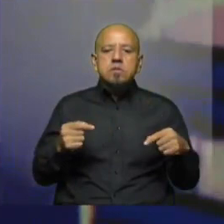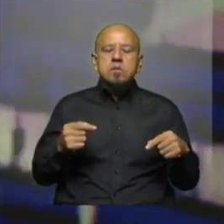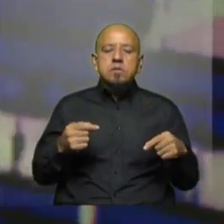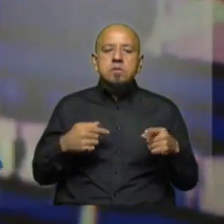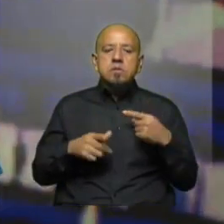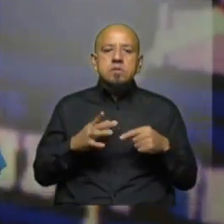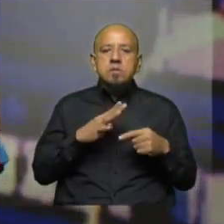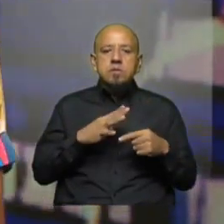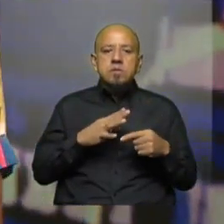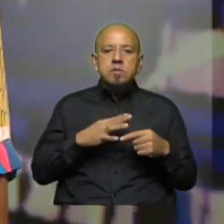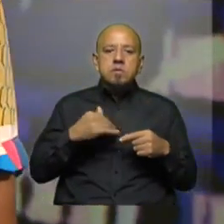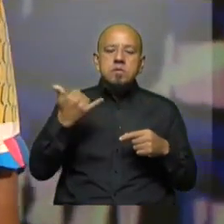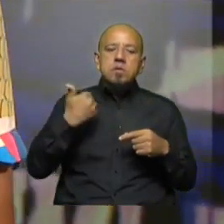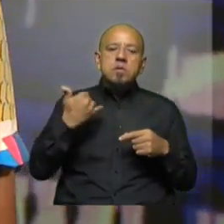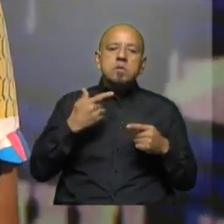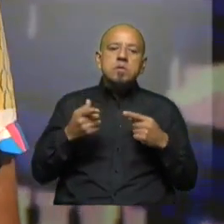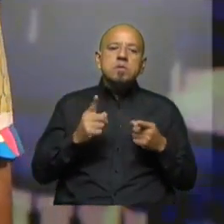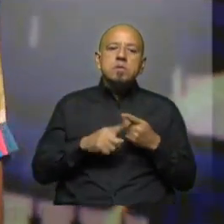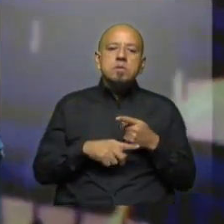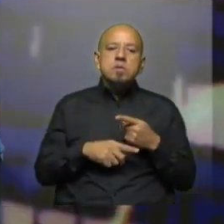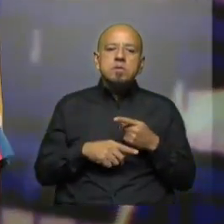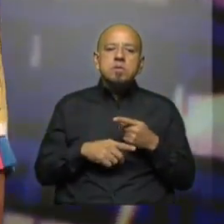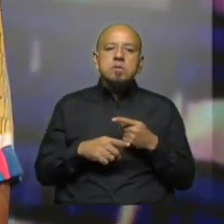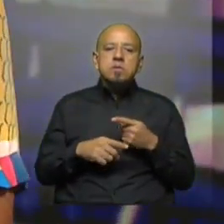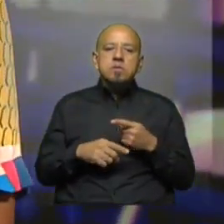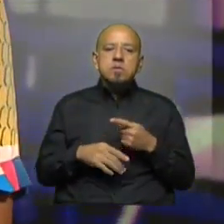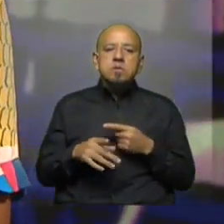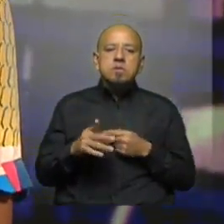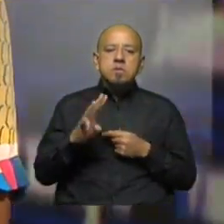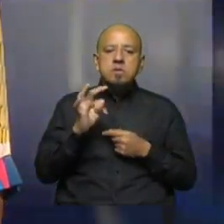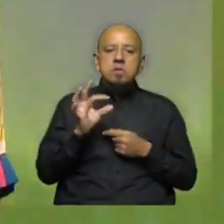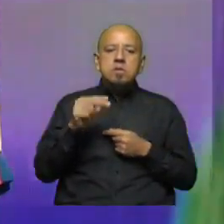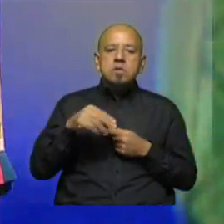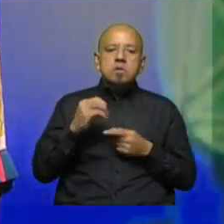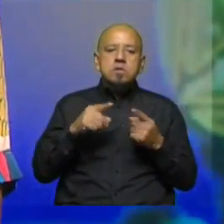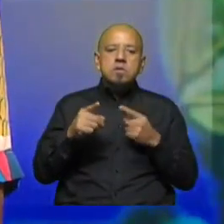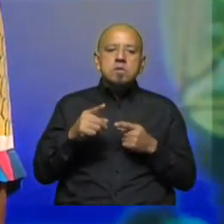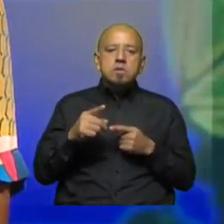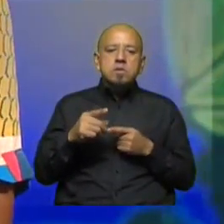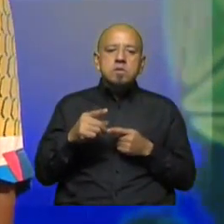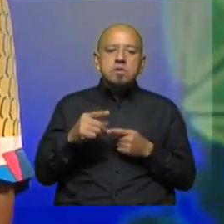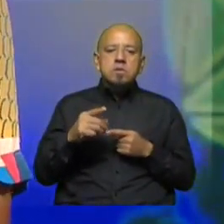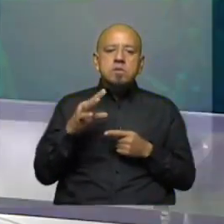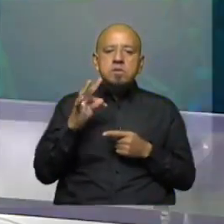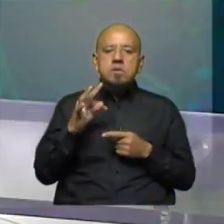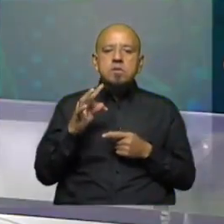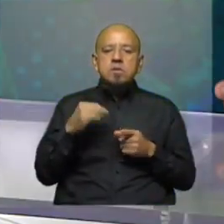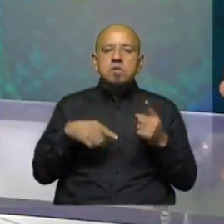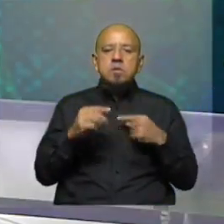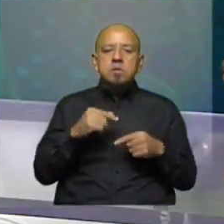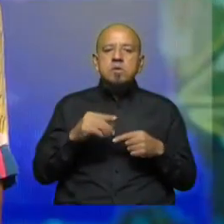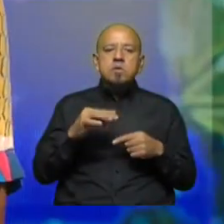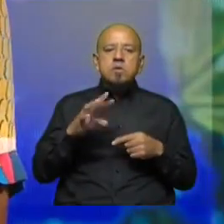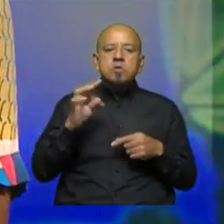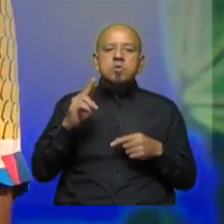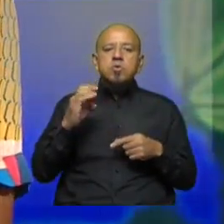buenas contarlas en ese lugar, porque el tono y el equipo acompaña a que sea en ese lugar. Estamos en Twitch ahora. Ah, mirá. Sí, los dos viejos, más soporte.